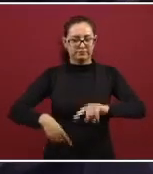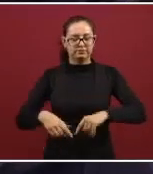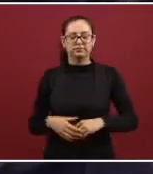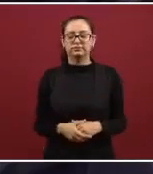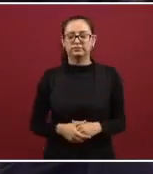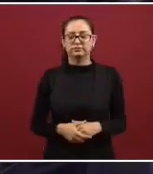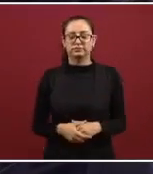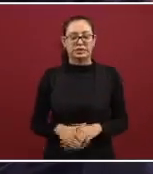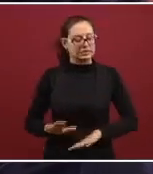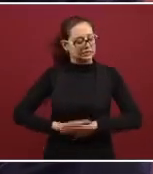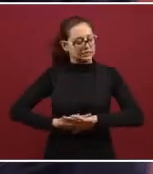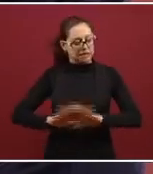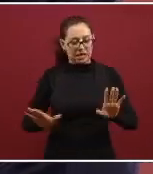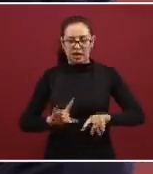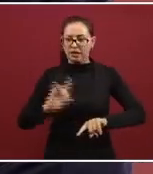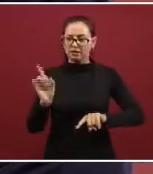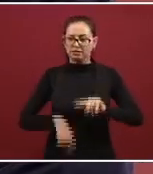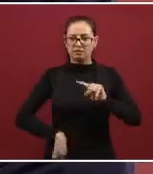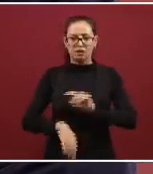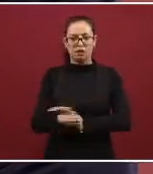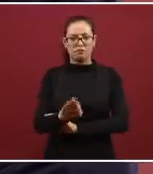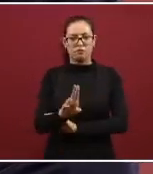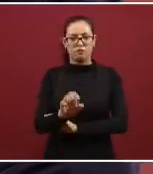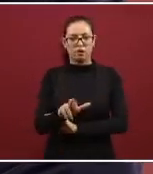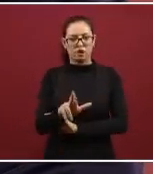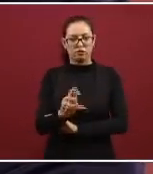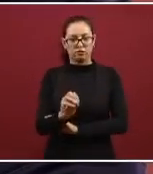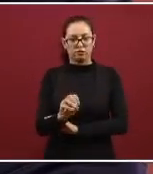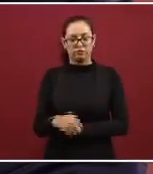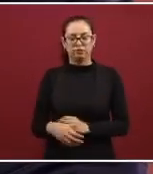que se termine con el fuero.